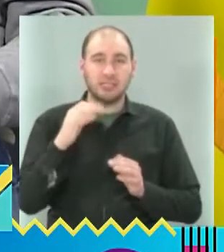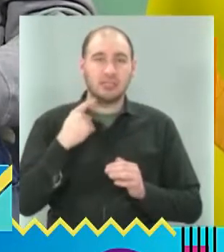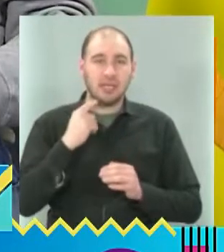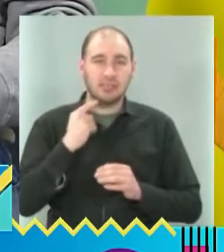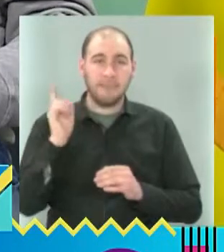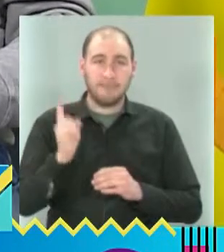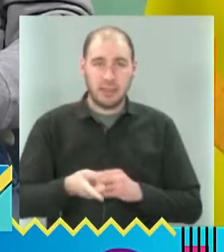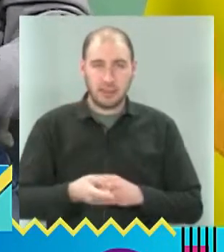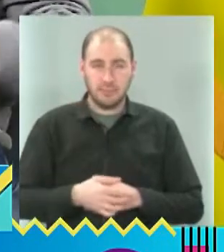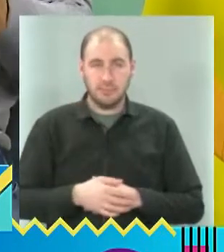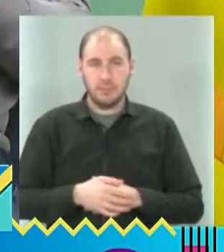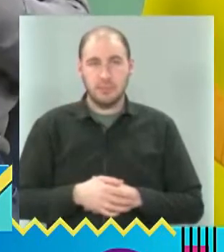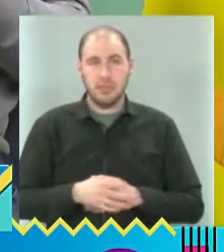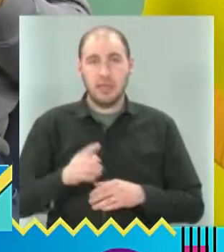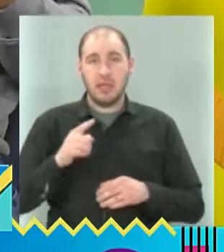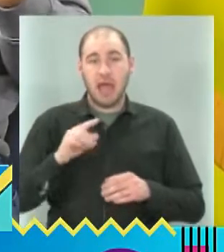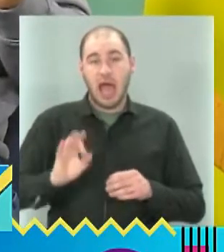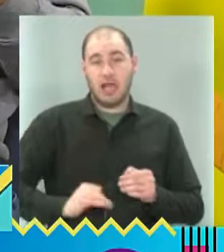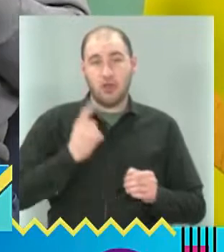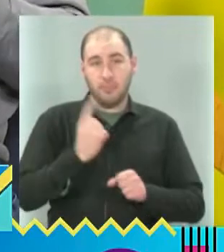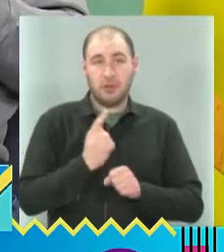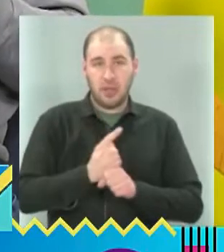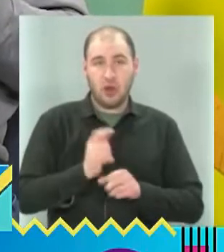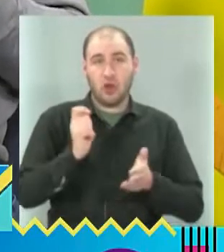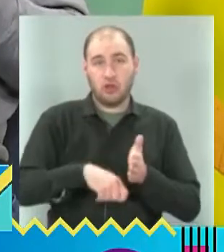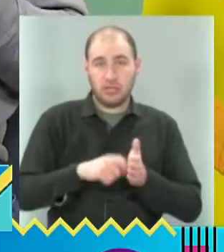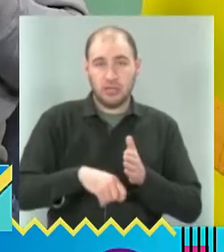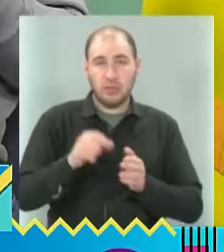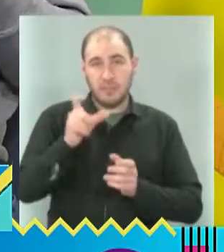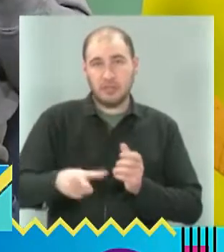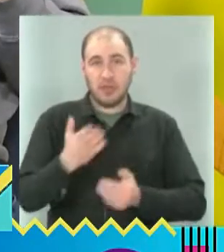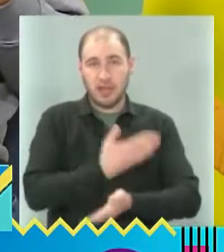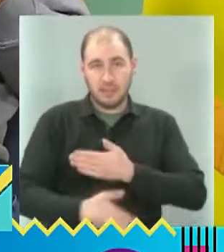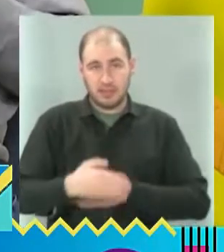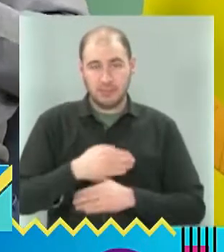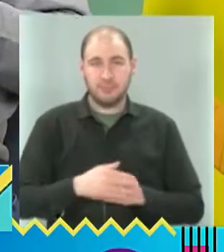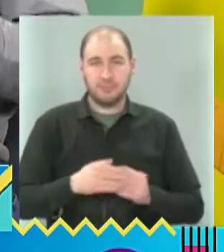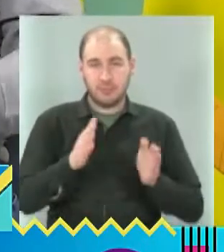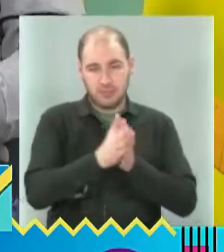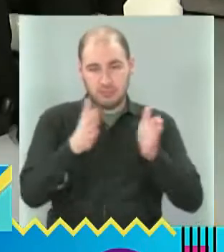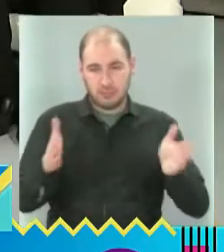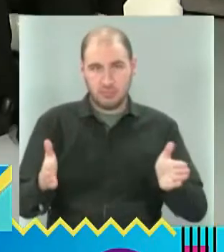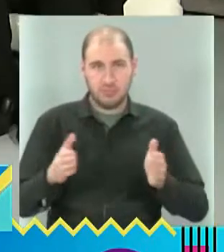que establecía durante el primer año de la contratación de una persona con discapacidad,